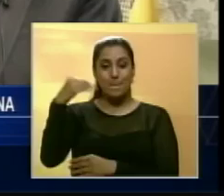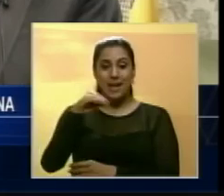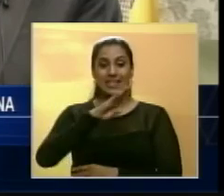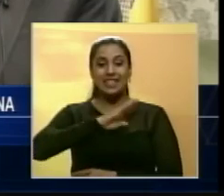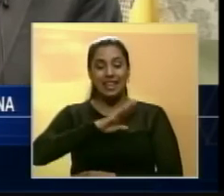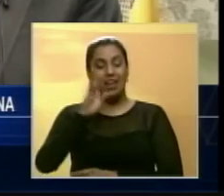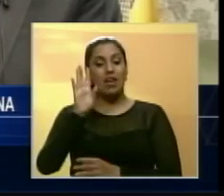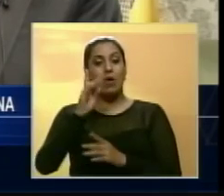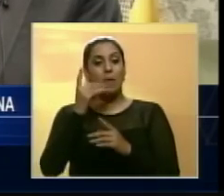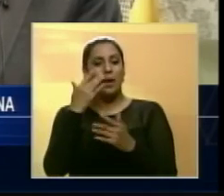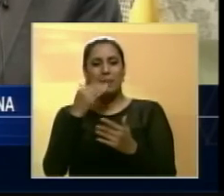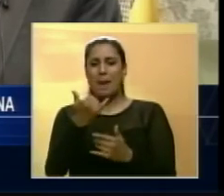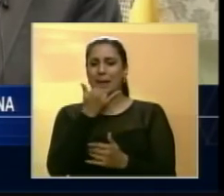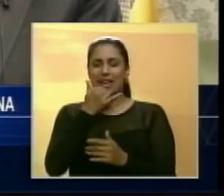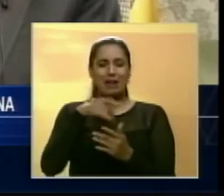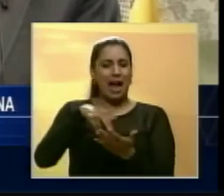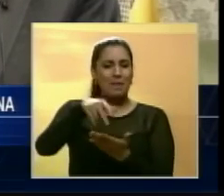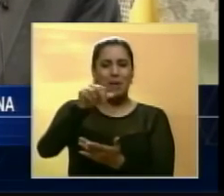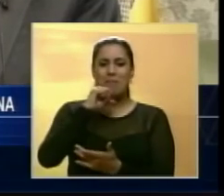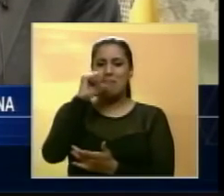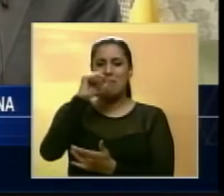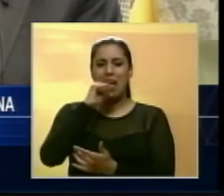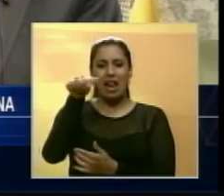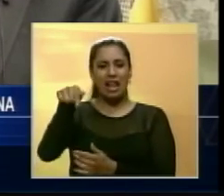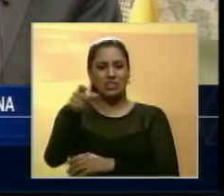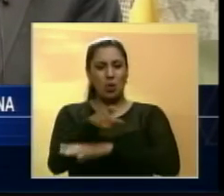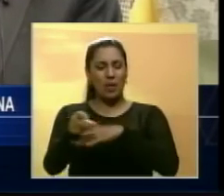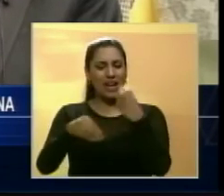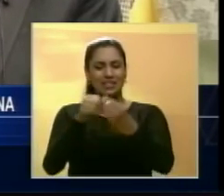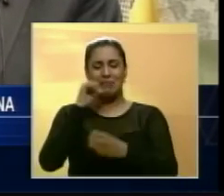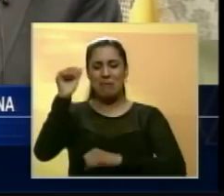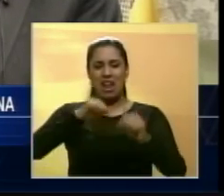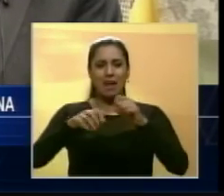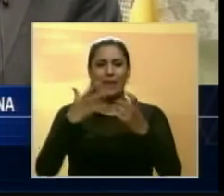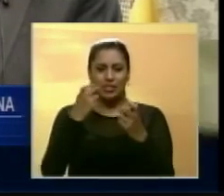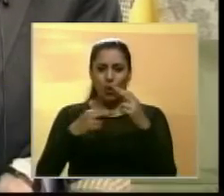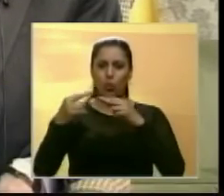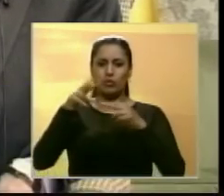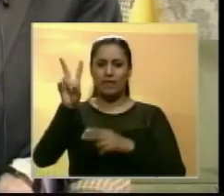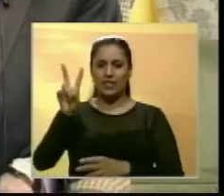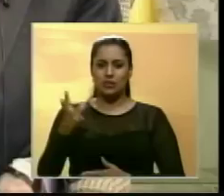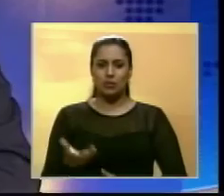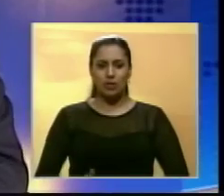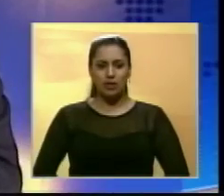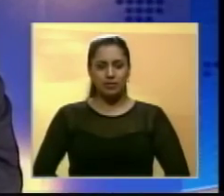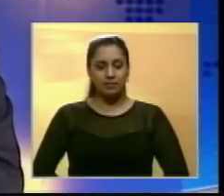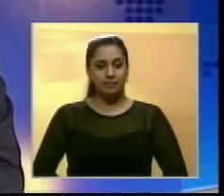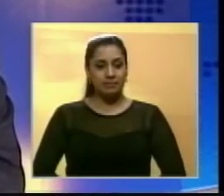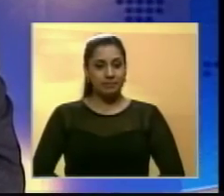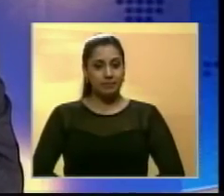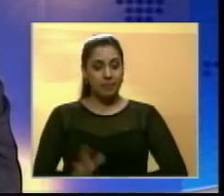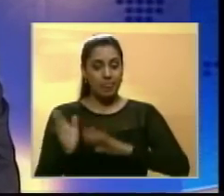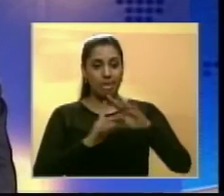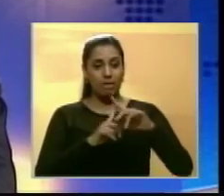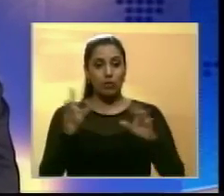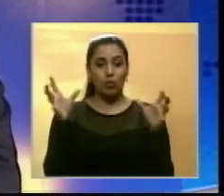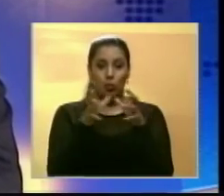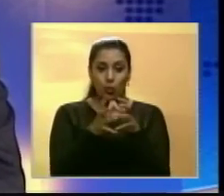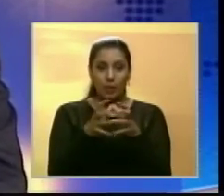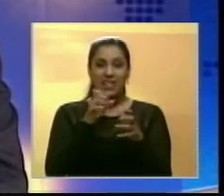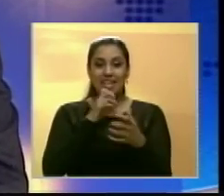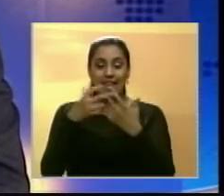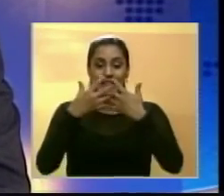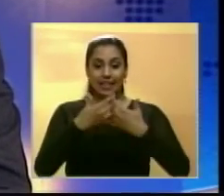cree que optaron por un mal camino, lo que supone un obstáculo a la reconstrucción de Venezuela. El Departamento de Estado